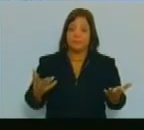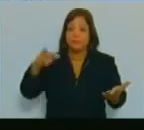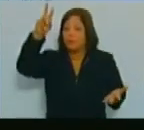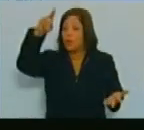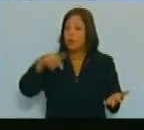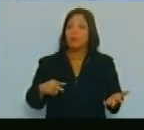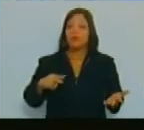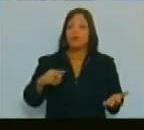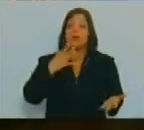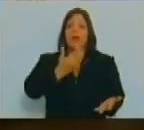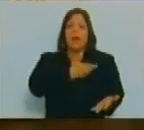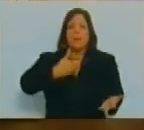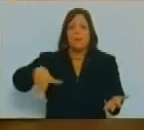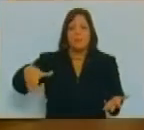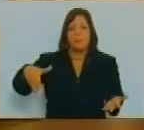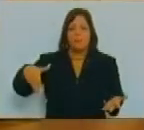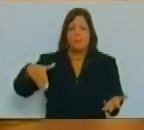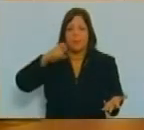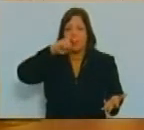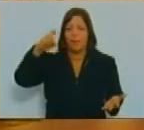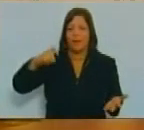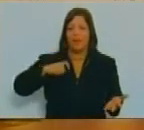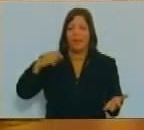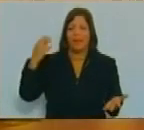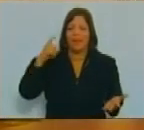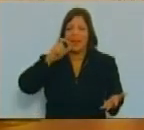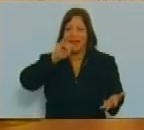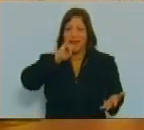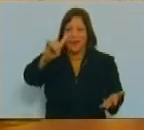cuando el presidente de la república anuncio